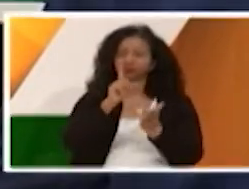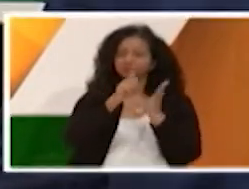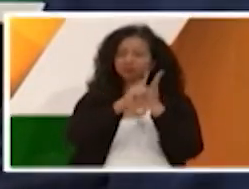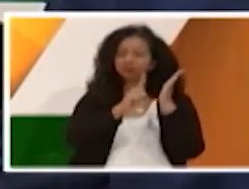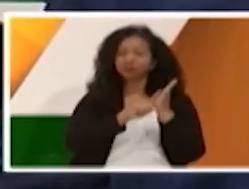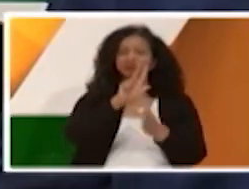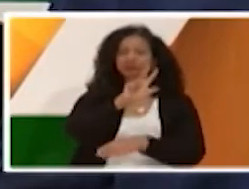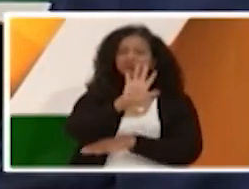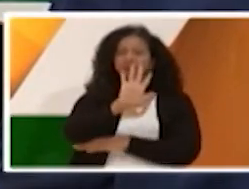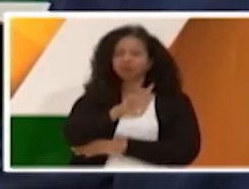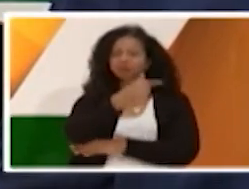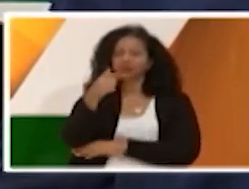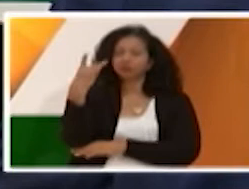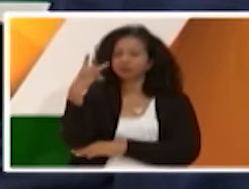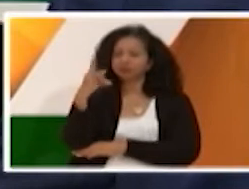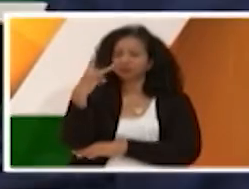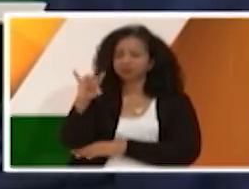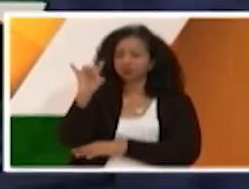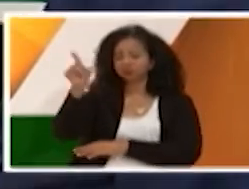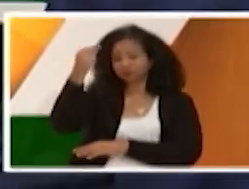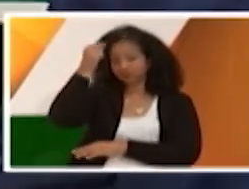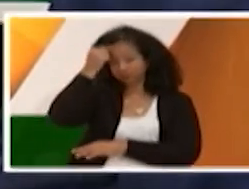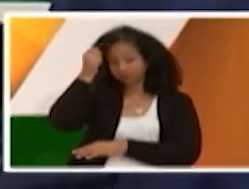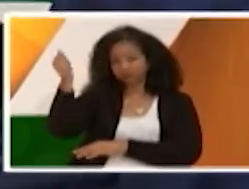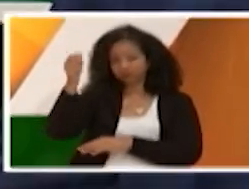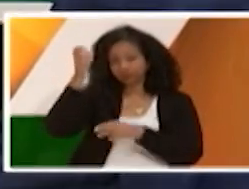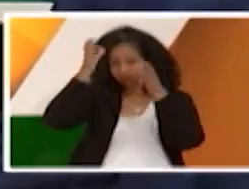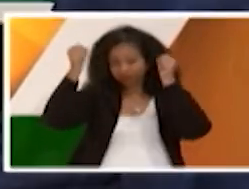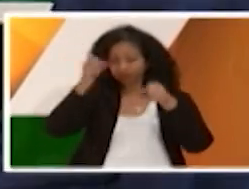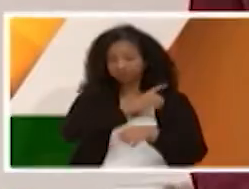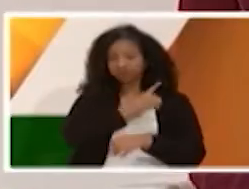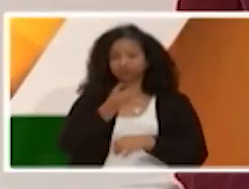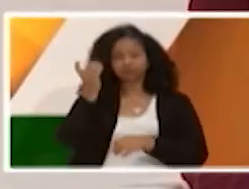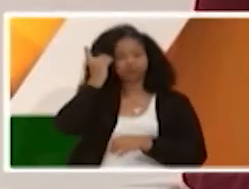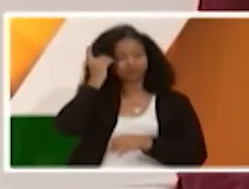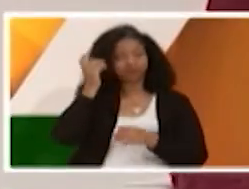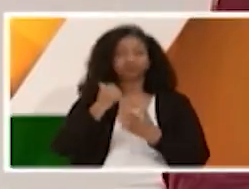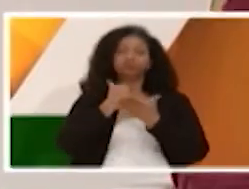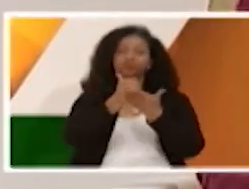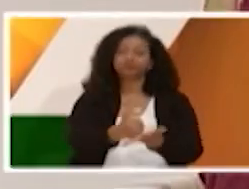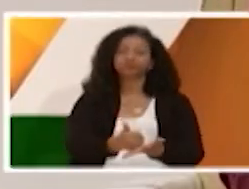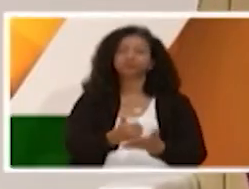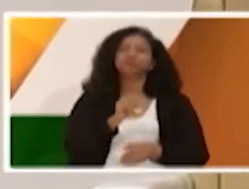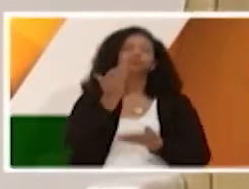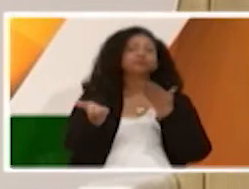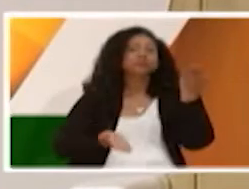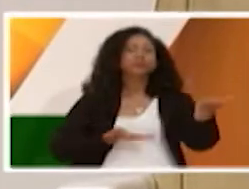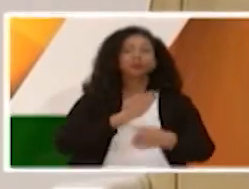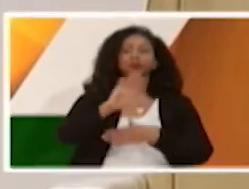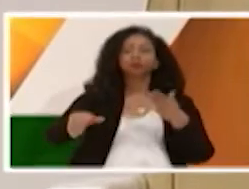3518, promulgada por el señor presidente licenciado Danilo Medina. Excelente, estamos invitados todos este domingo